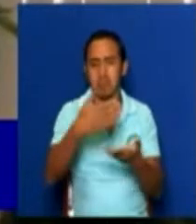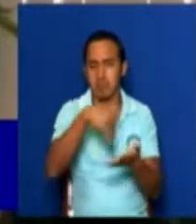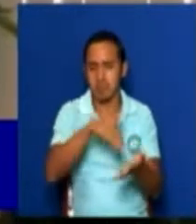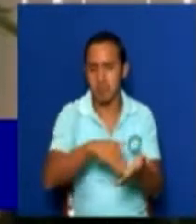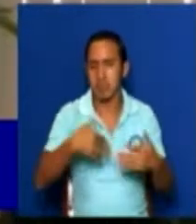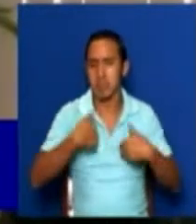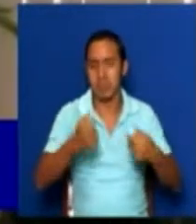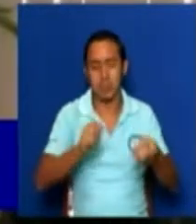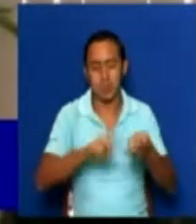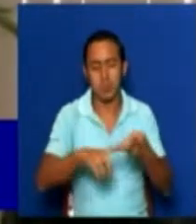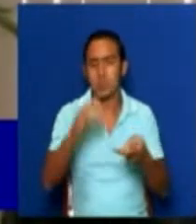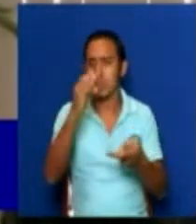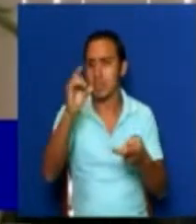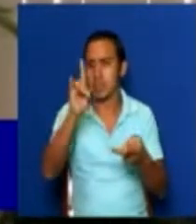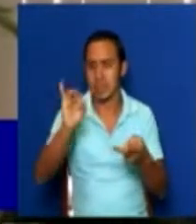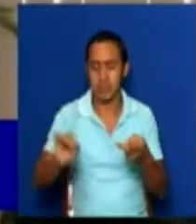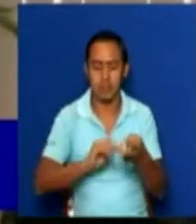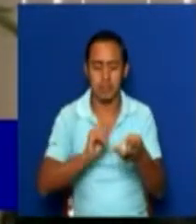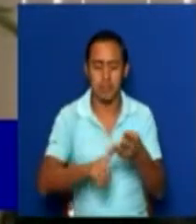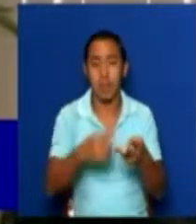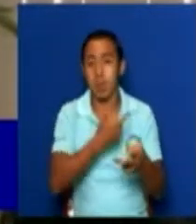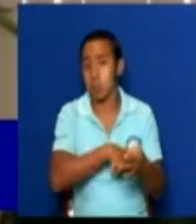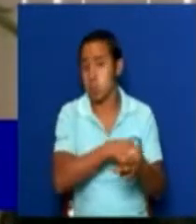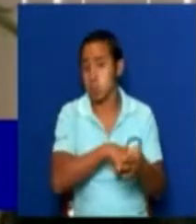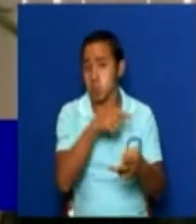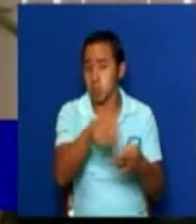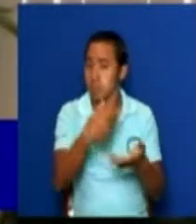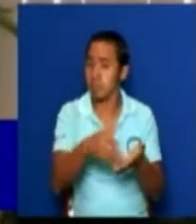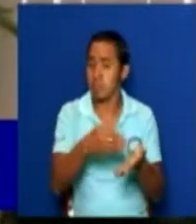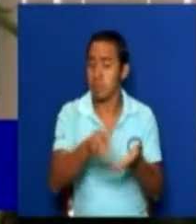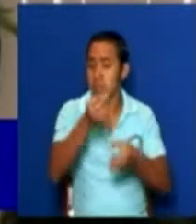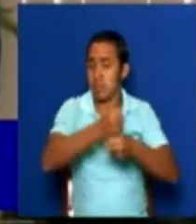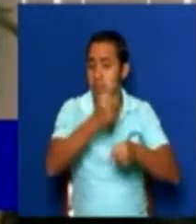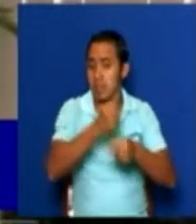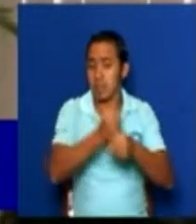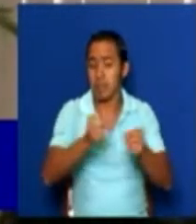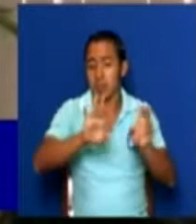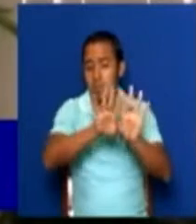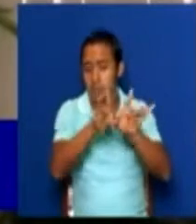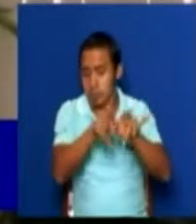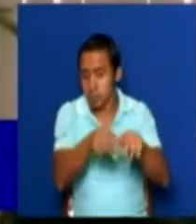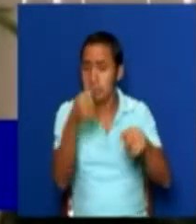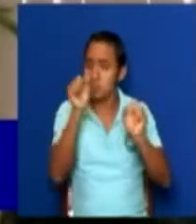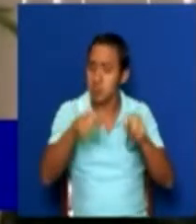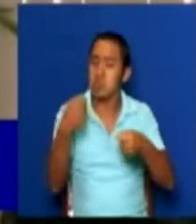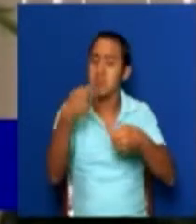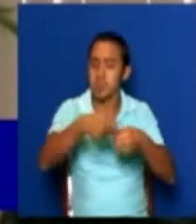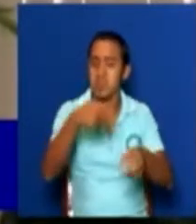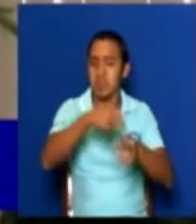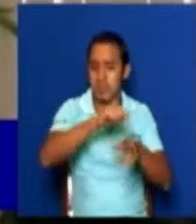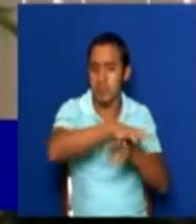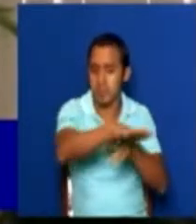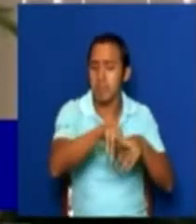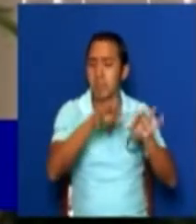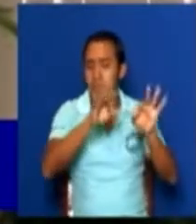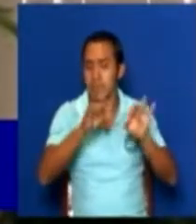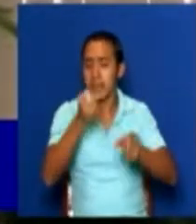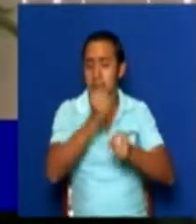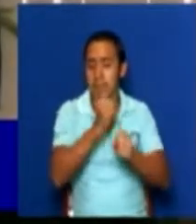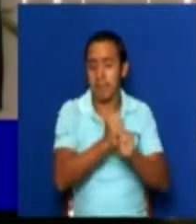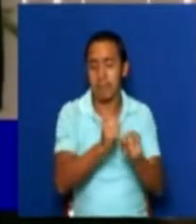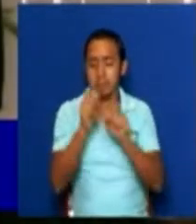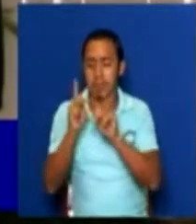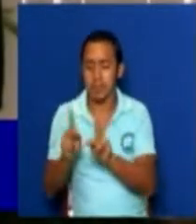guarderías infantiles o escuelas que facilitan el empleo de las mujeres en el campo y posibilitan mayor conciliación entre la vida laboral